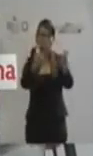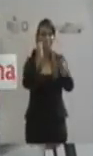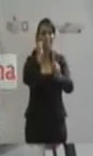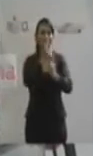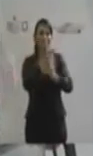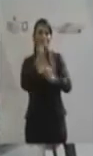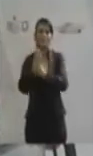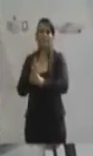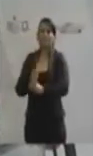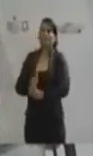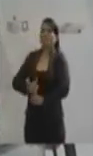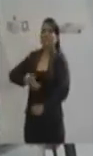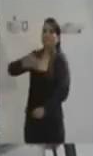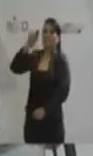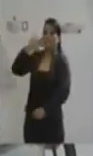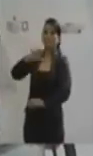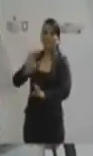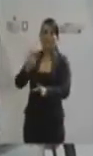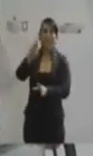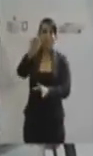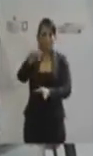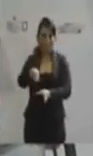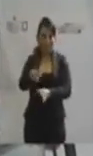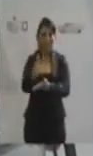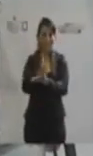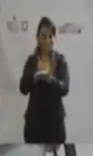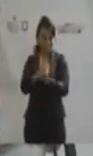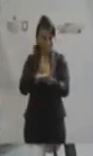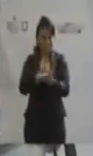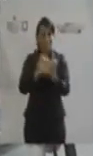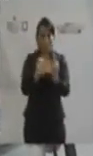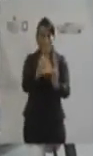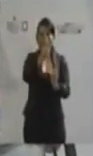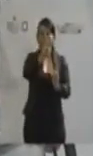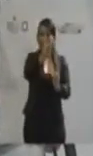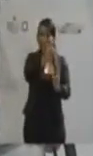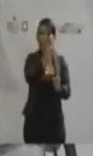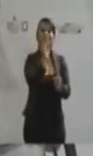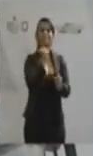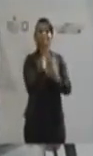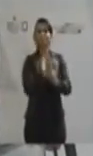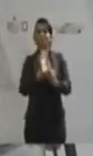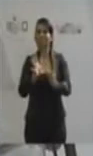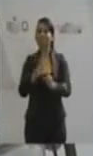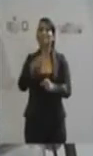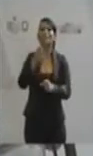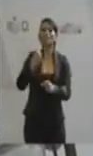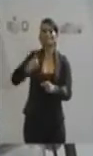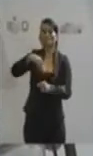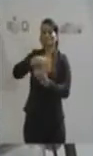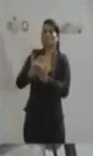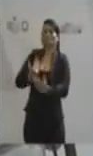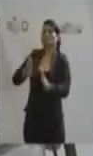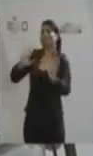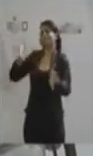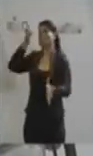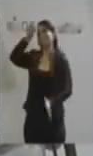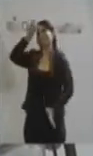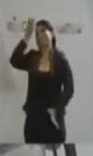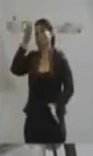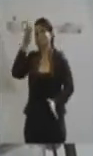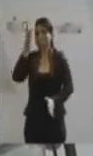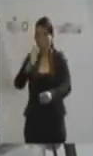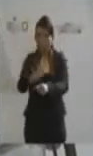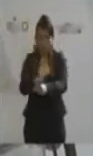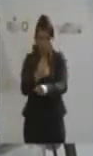pero nosotros antes de estar en campaña ya lo habíamos identificado nuestro tema de campaña es por la